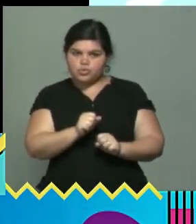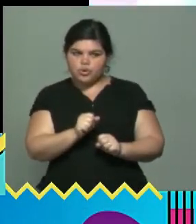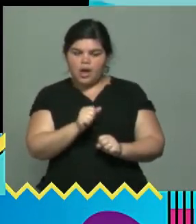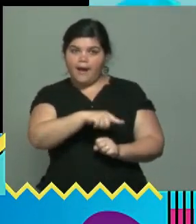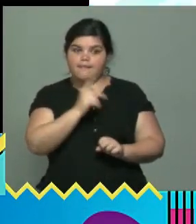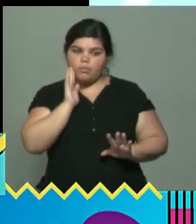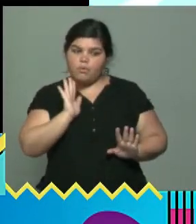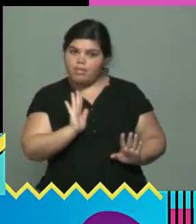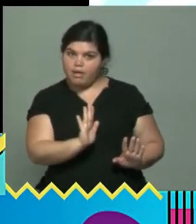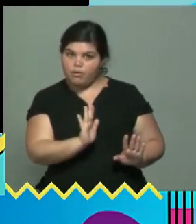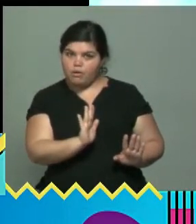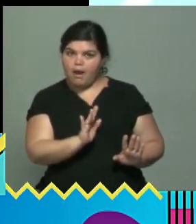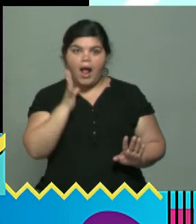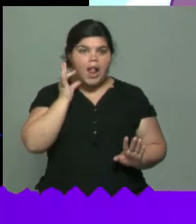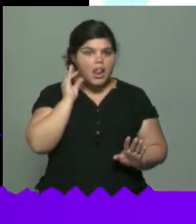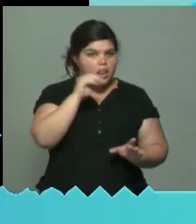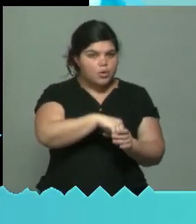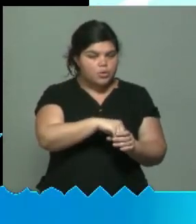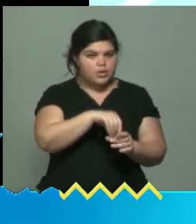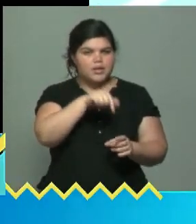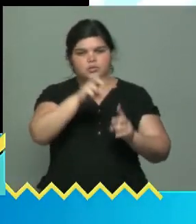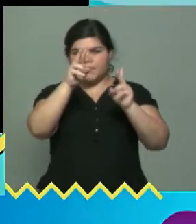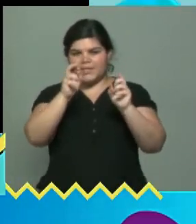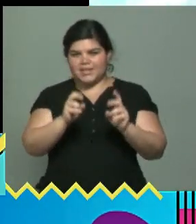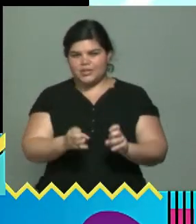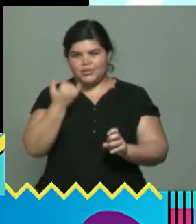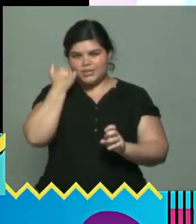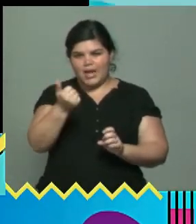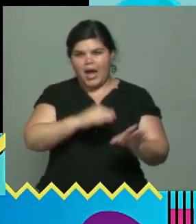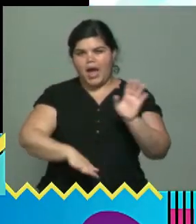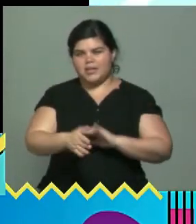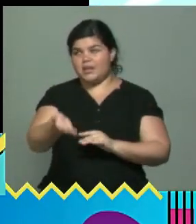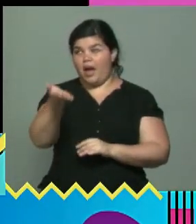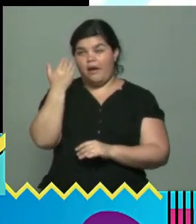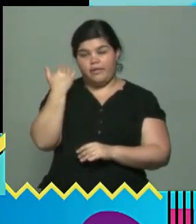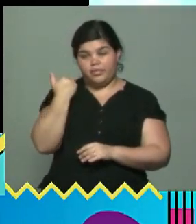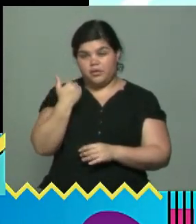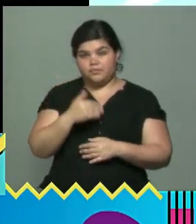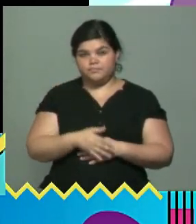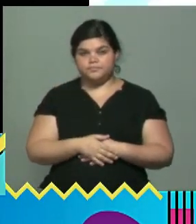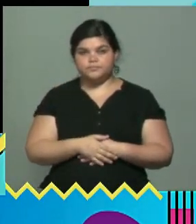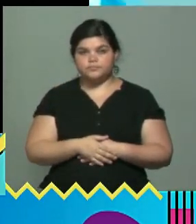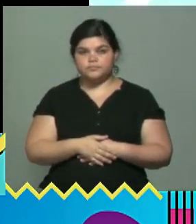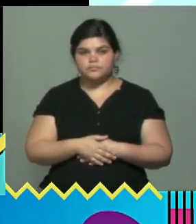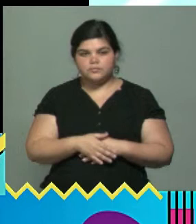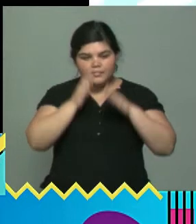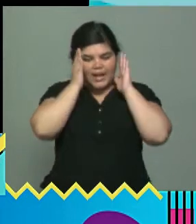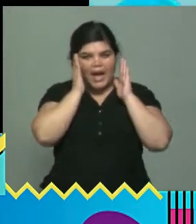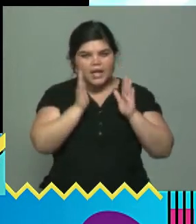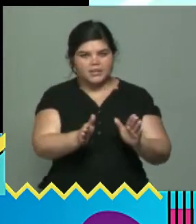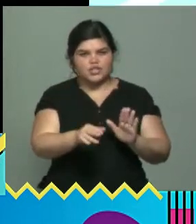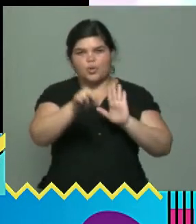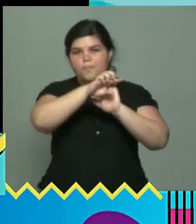pasando. Nosotros tenemos incluso algunos estudios de investigación que hemos hecho en algunos momentos en la atención del